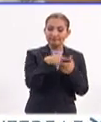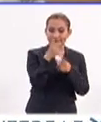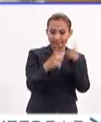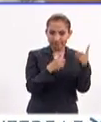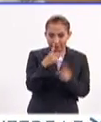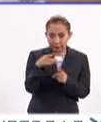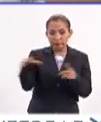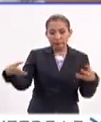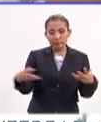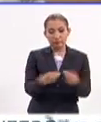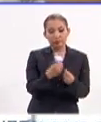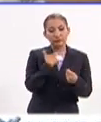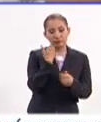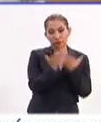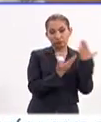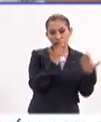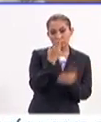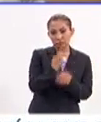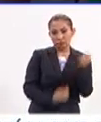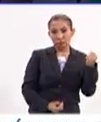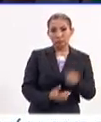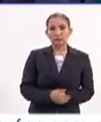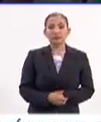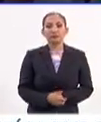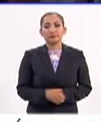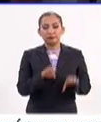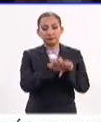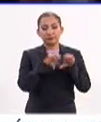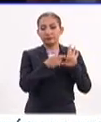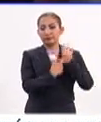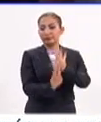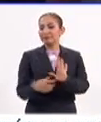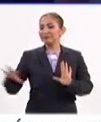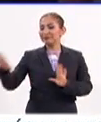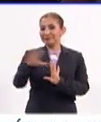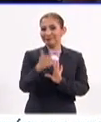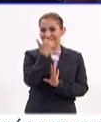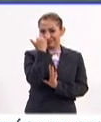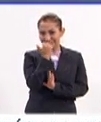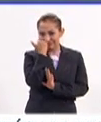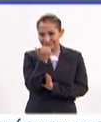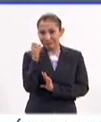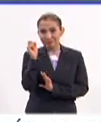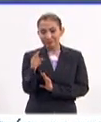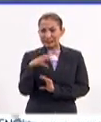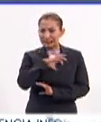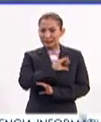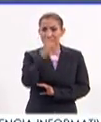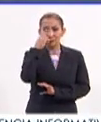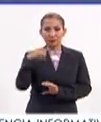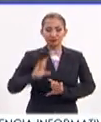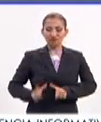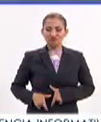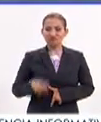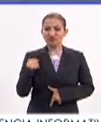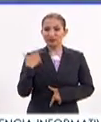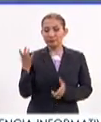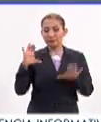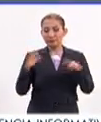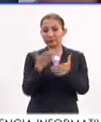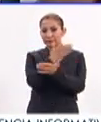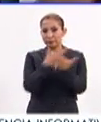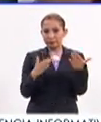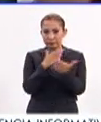deportivo y conjuntándolo con la parte académica. El equipo fue presentado a la comunidad estudiantil como uno de los favoritos para obtener el campeonato de la